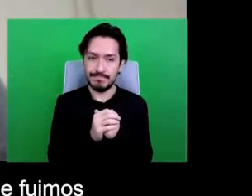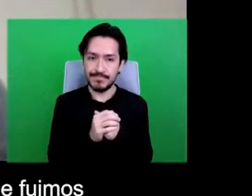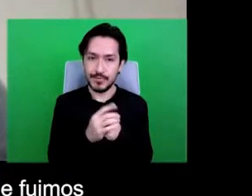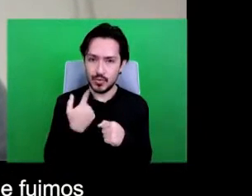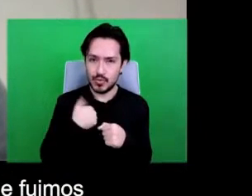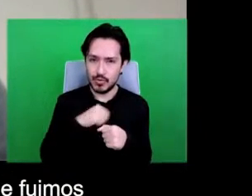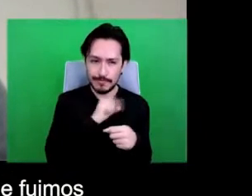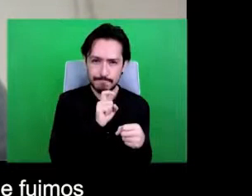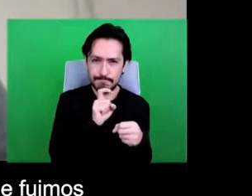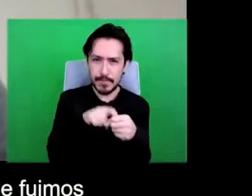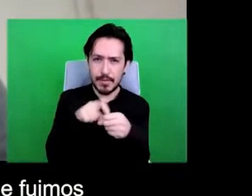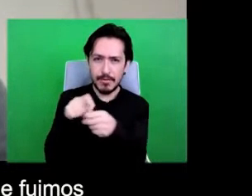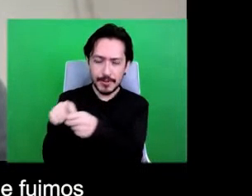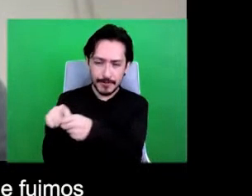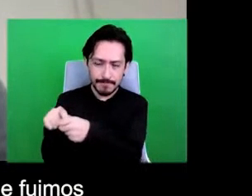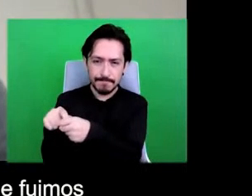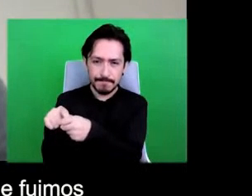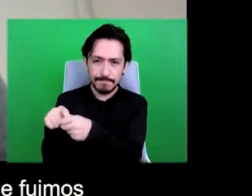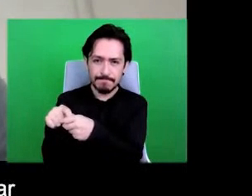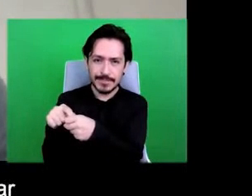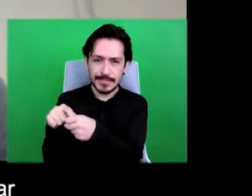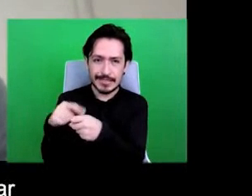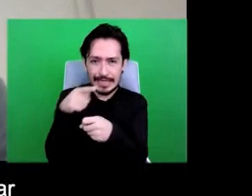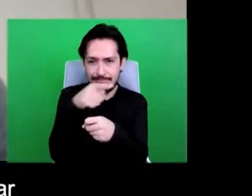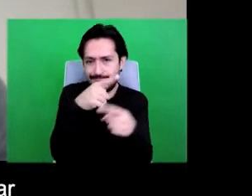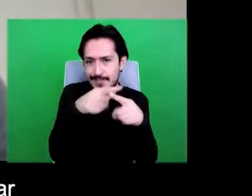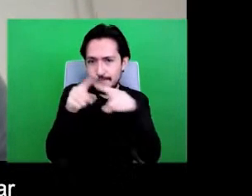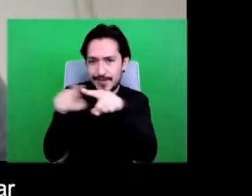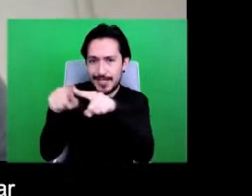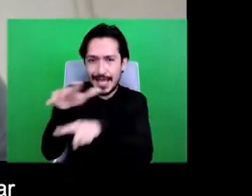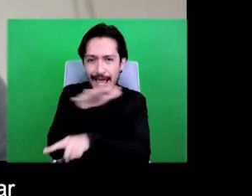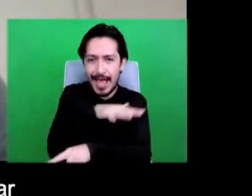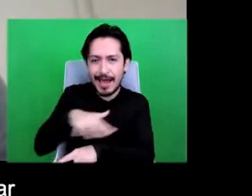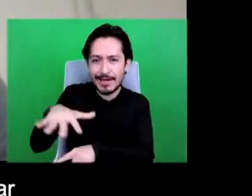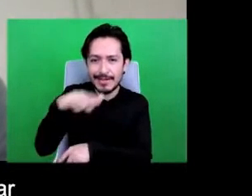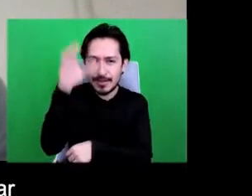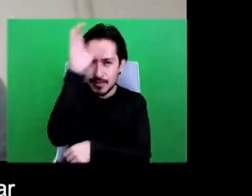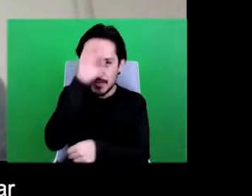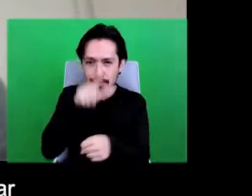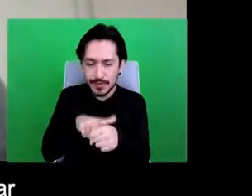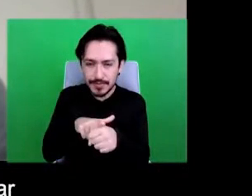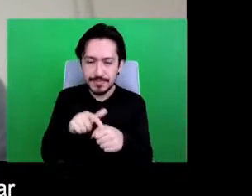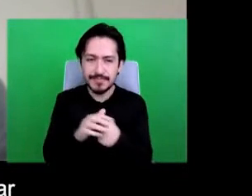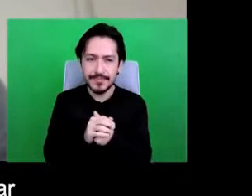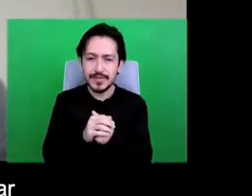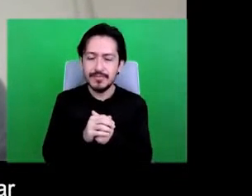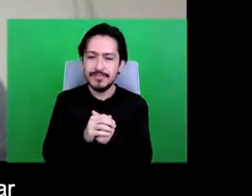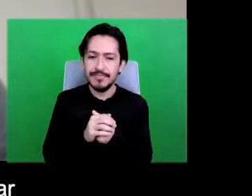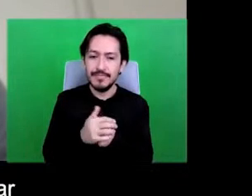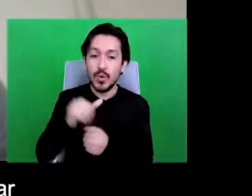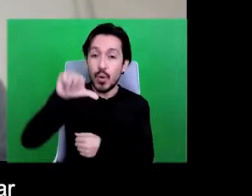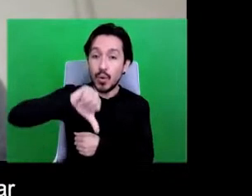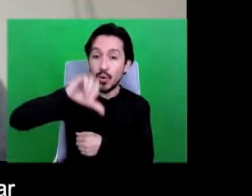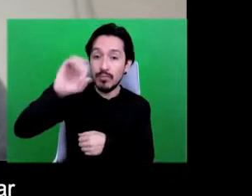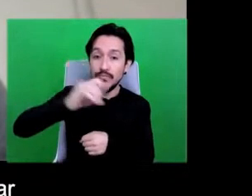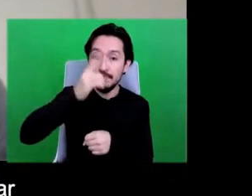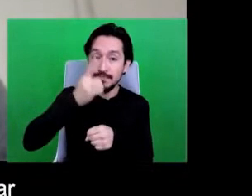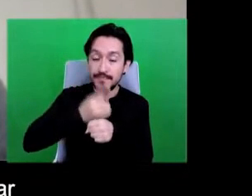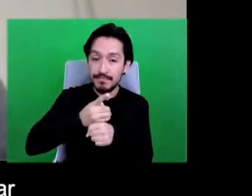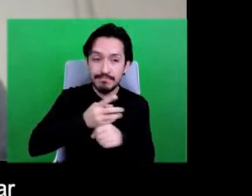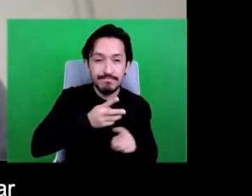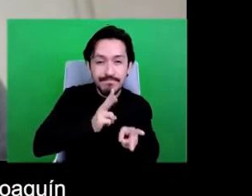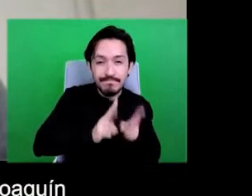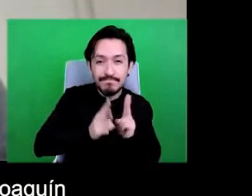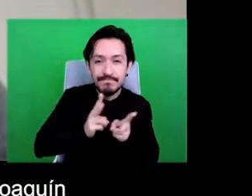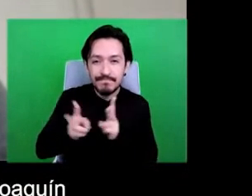de diferentes ámbitos del sector cultural, y que hoy tenemos la oportunidad de platicar entre nosotros